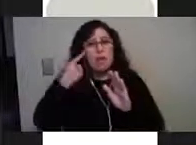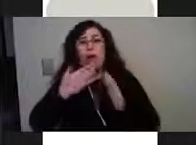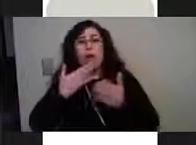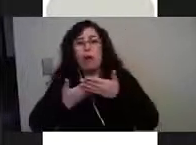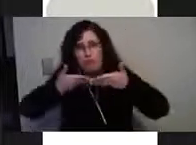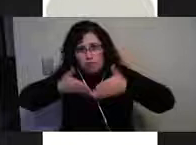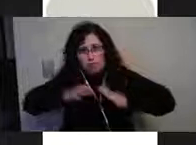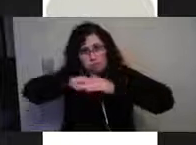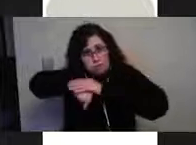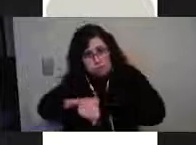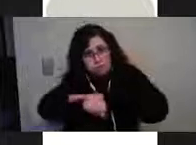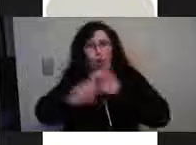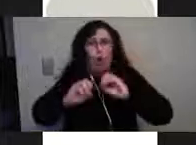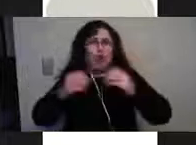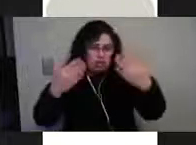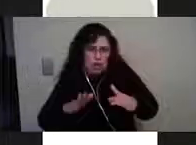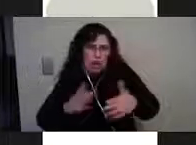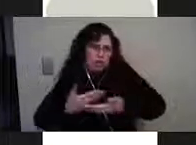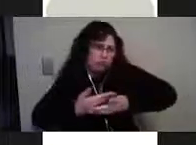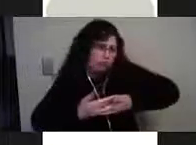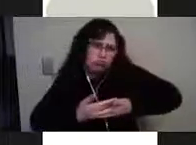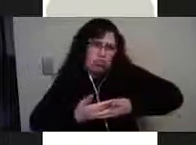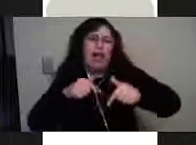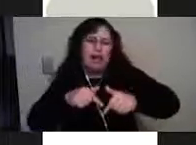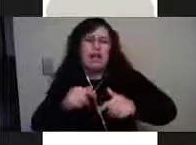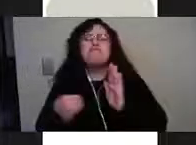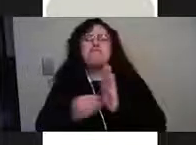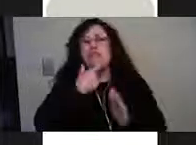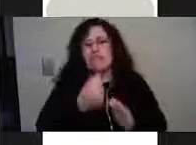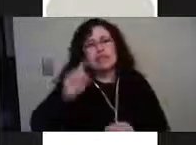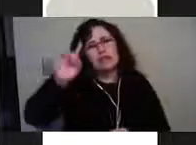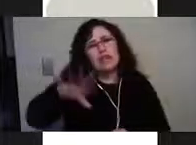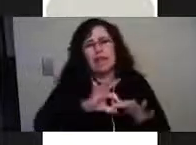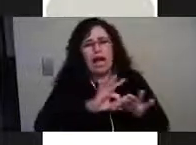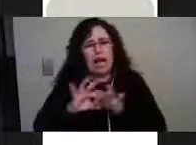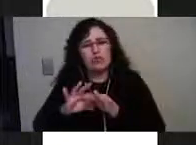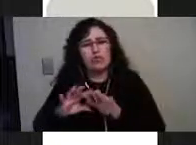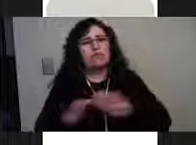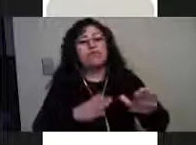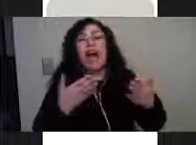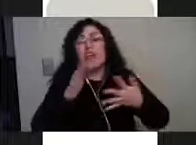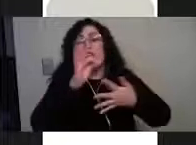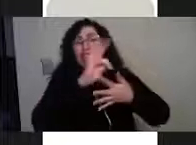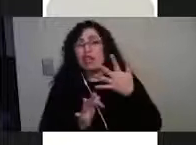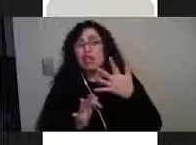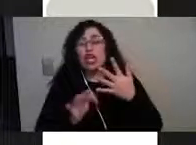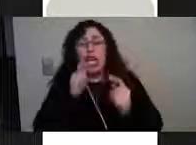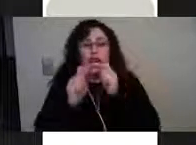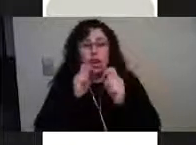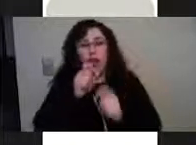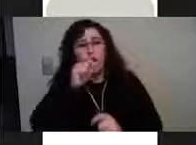Entre los factores de riesgo que se reconocen para la ocurrencia de una parálisis cerebral se encuentran bajo peso